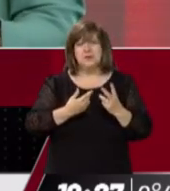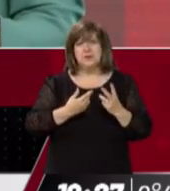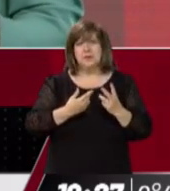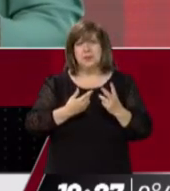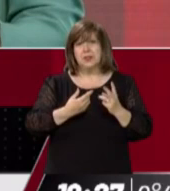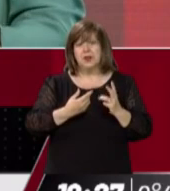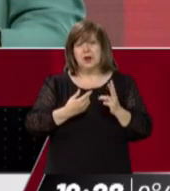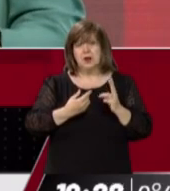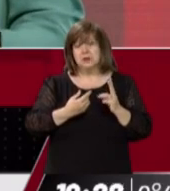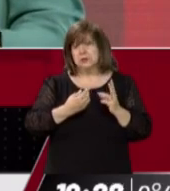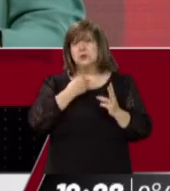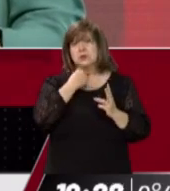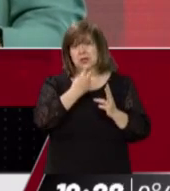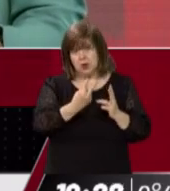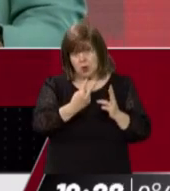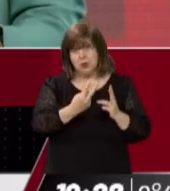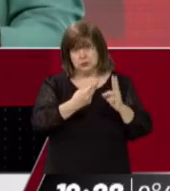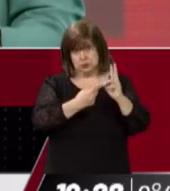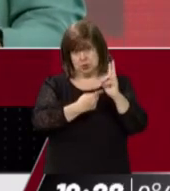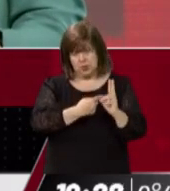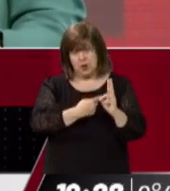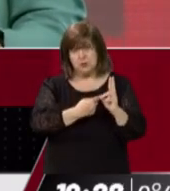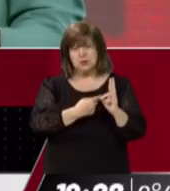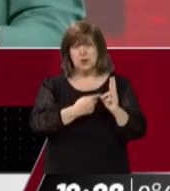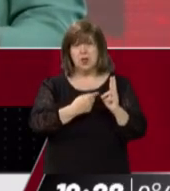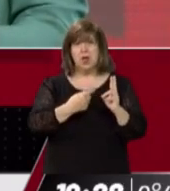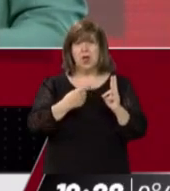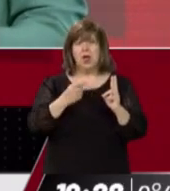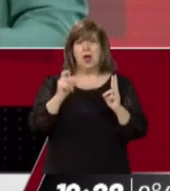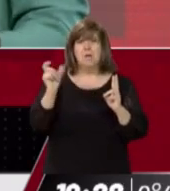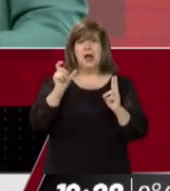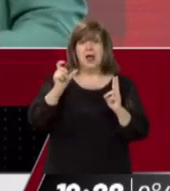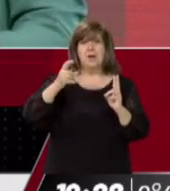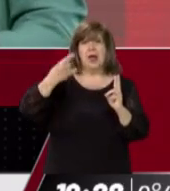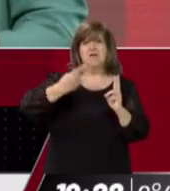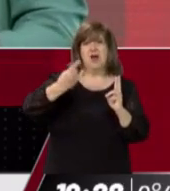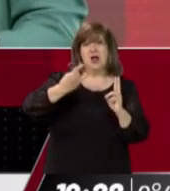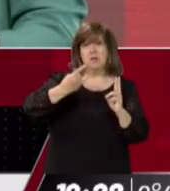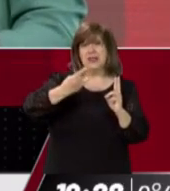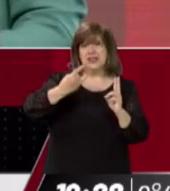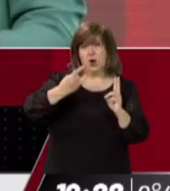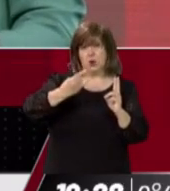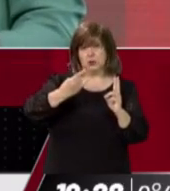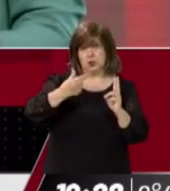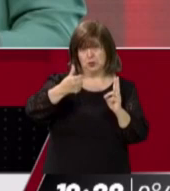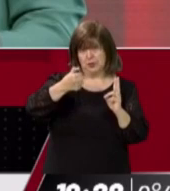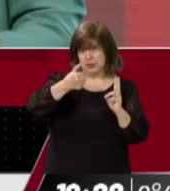por las que han tenido que pasar tus hijos la palabra que figura la palabra mentirosos